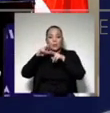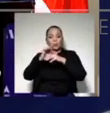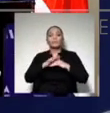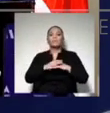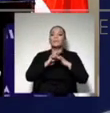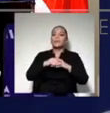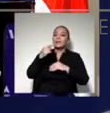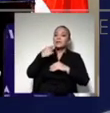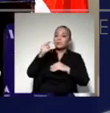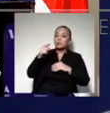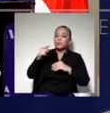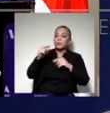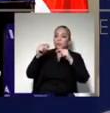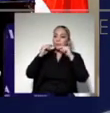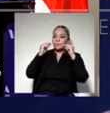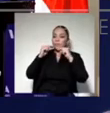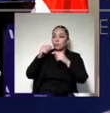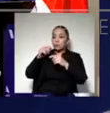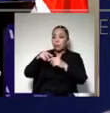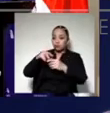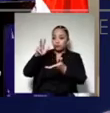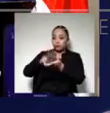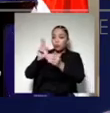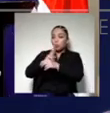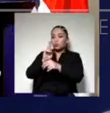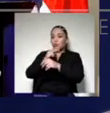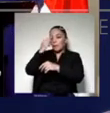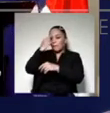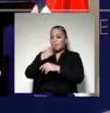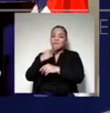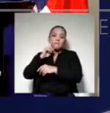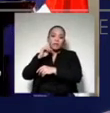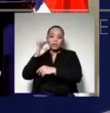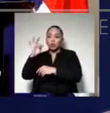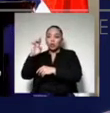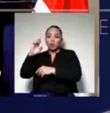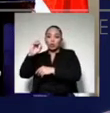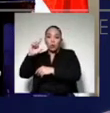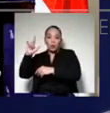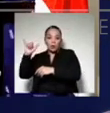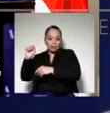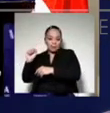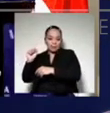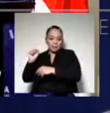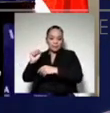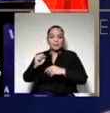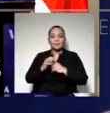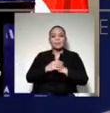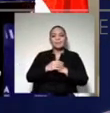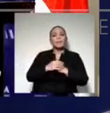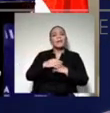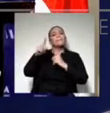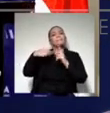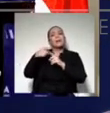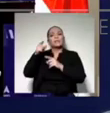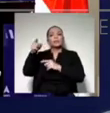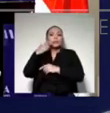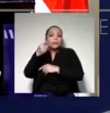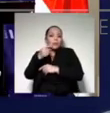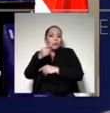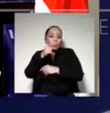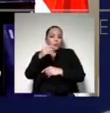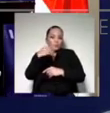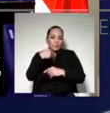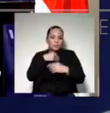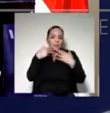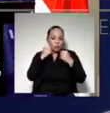el uso de troles. Y mi segunda consulta para usted. Usted, bueno, habló ahora de que, bueno, que doña Jocelyn cometió el error y todo esto, pero